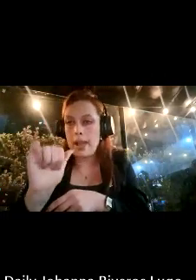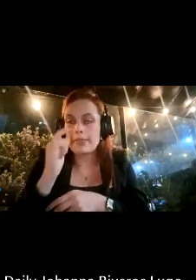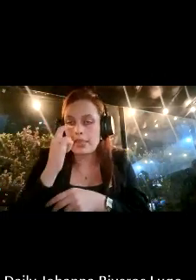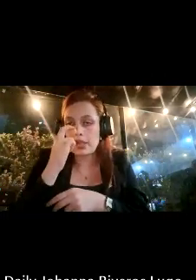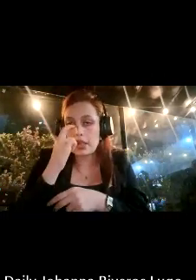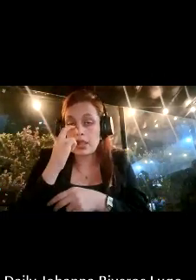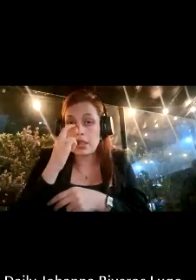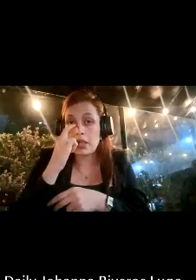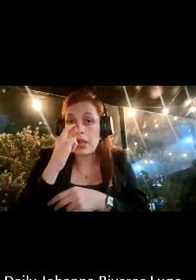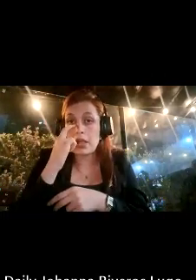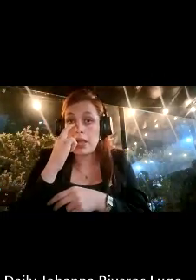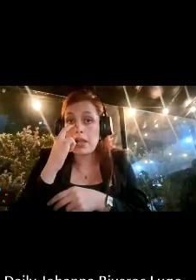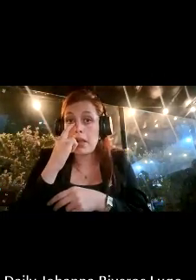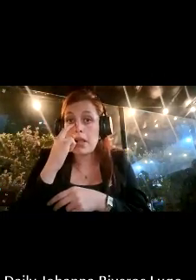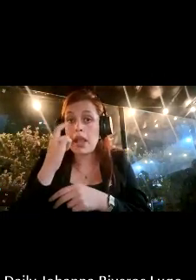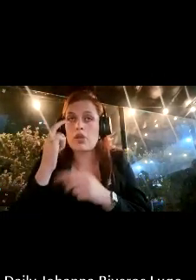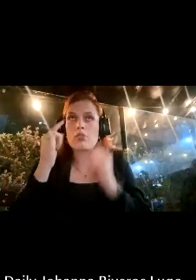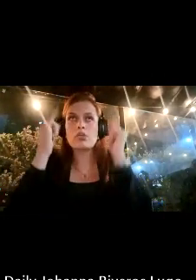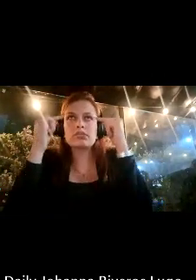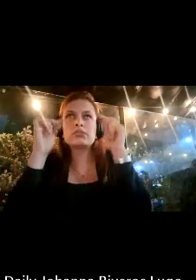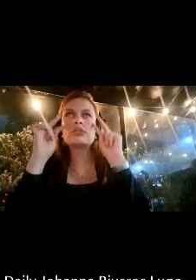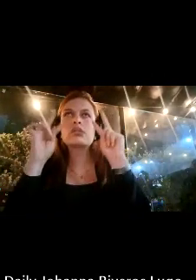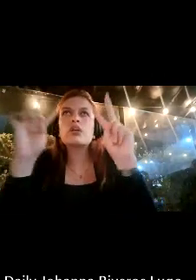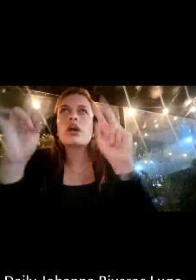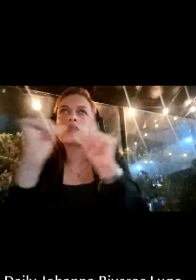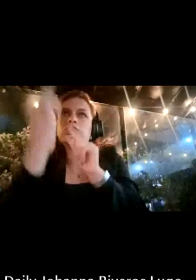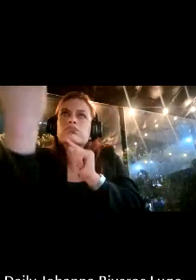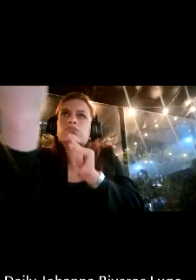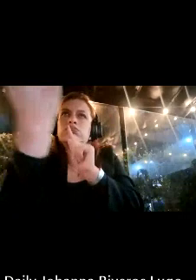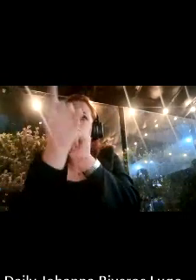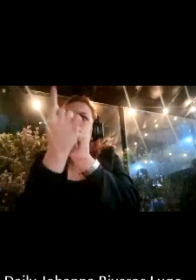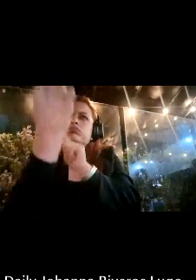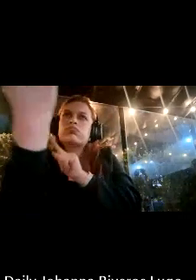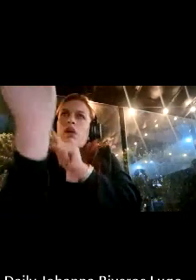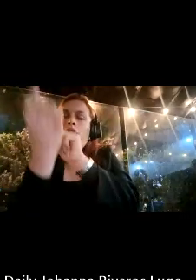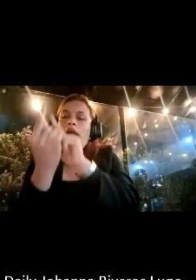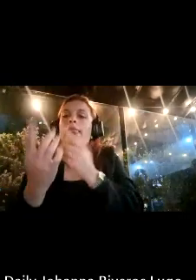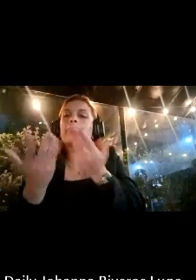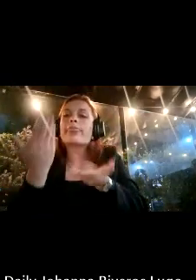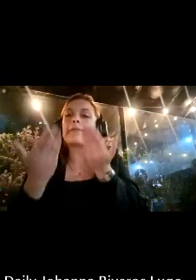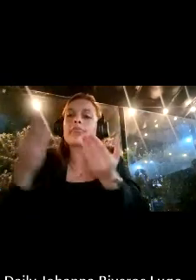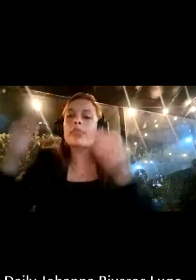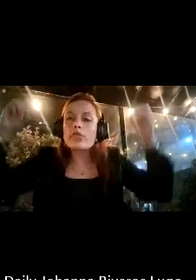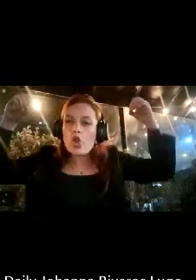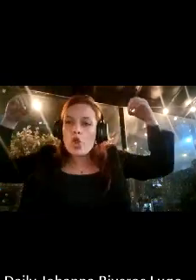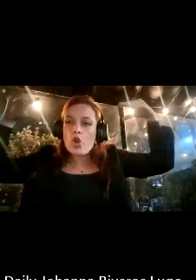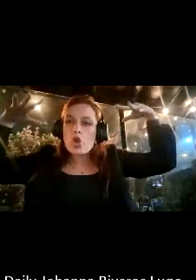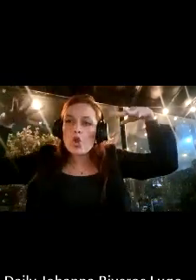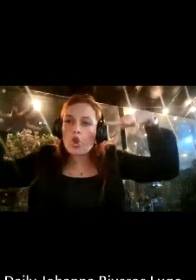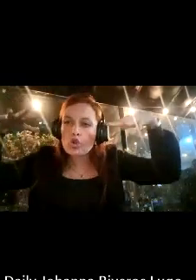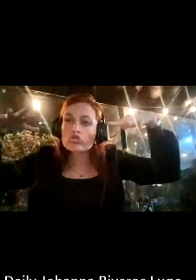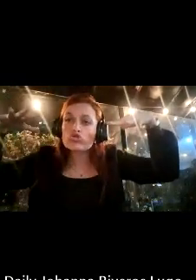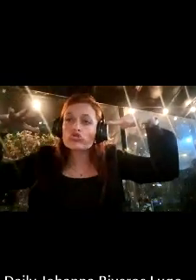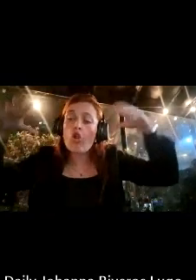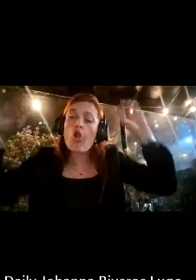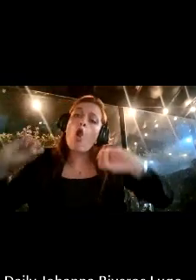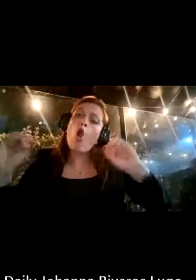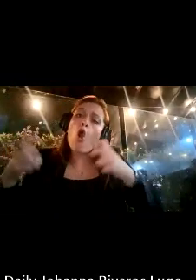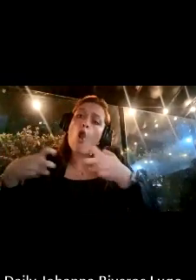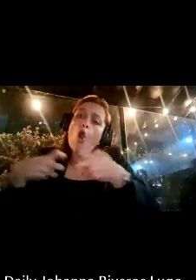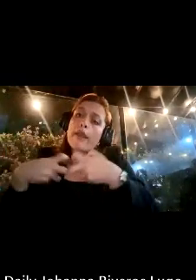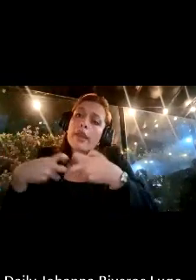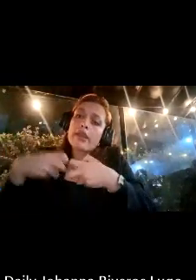otros cuerpos y sus propiedades a partir de los fenómenos luminosos y la energía lumínica. La óptica